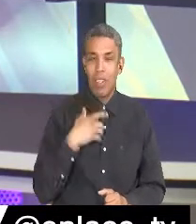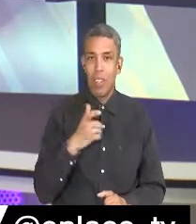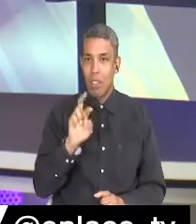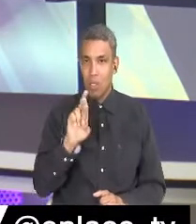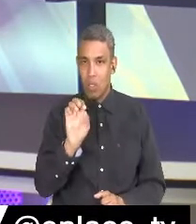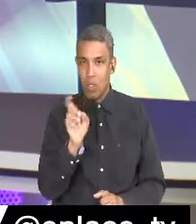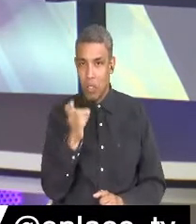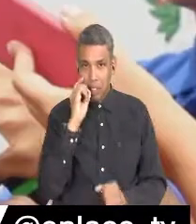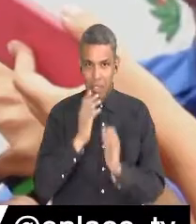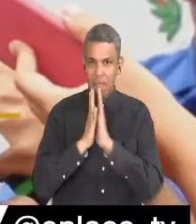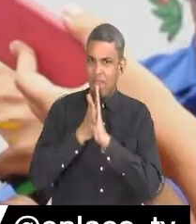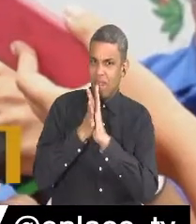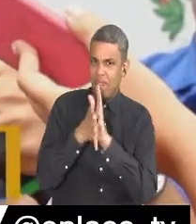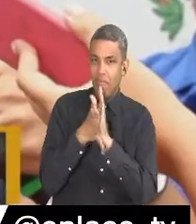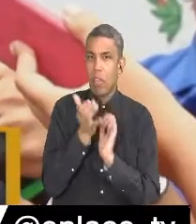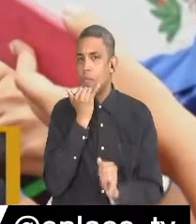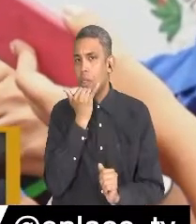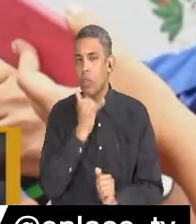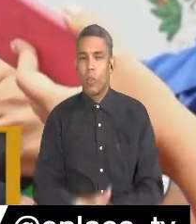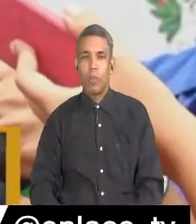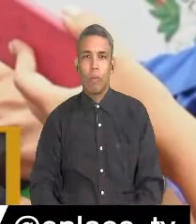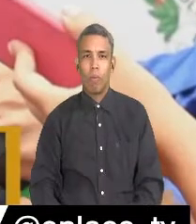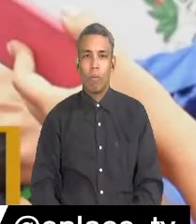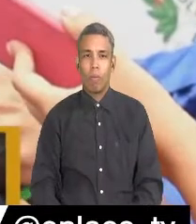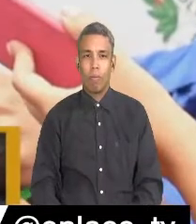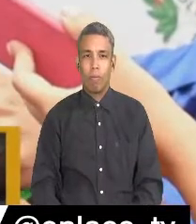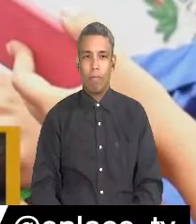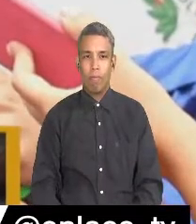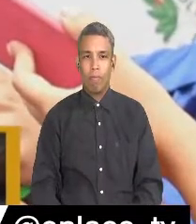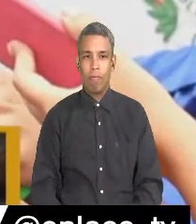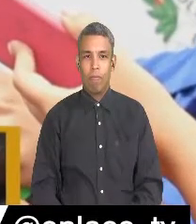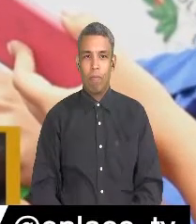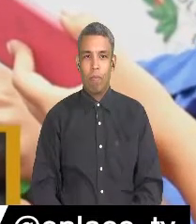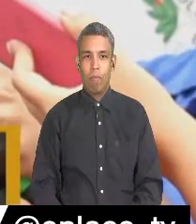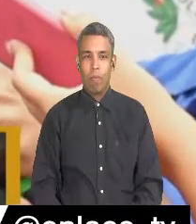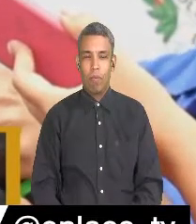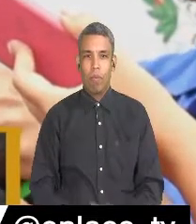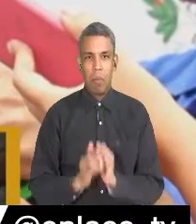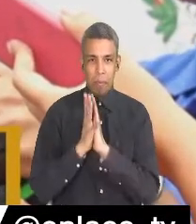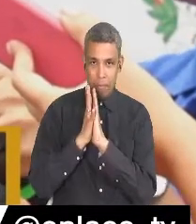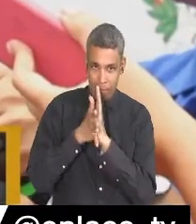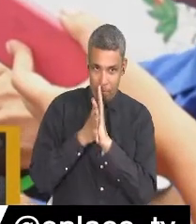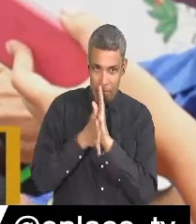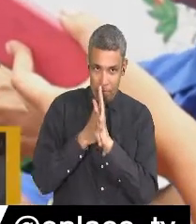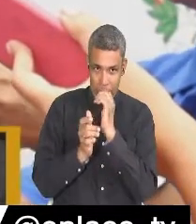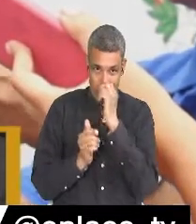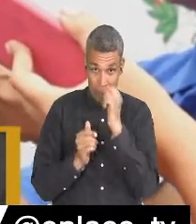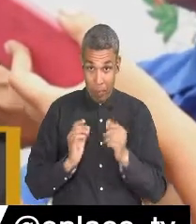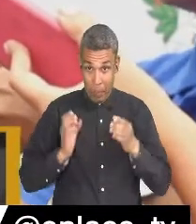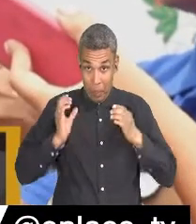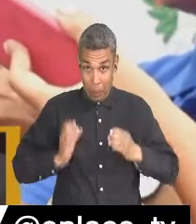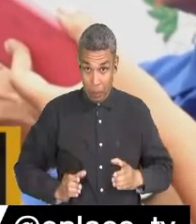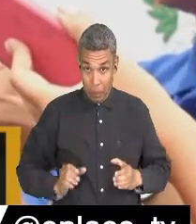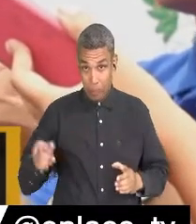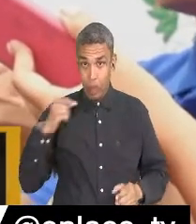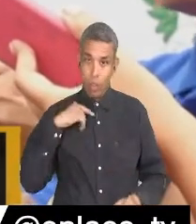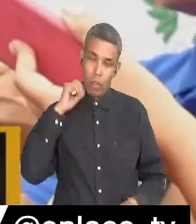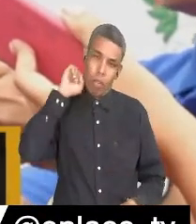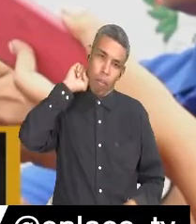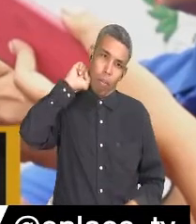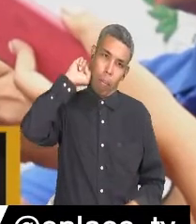pronunció. Se maneja como nuestra hipótesis inicial, sobre todo el cuerpo que fue encontrado suspendido en el barrio Pozo